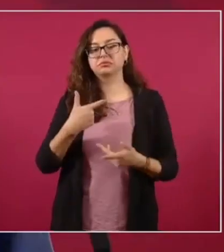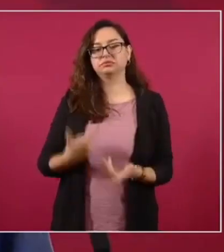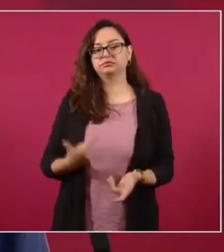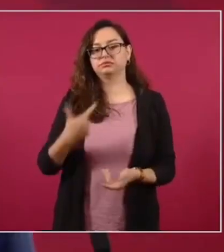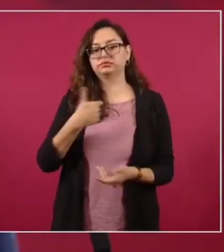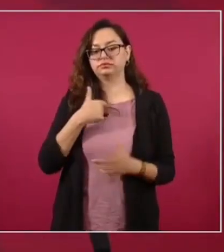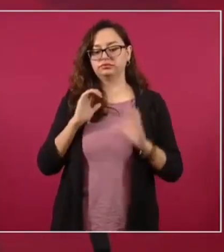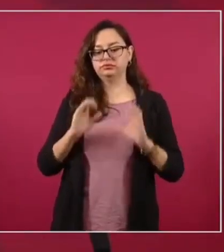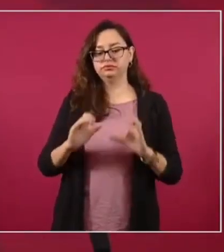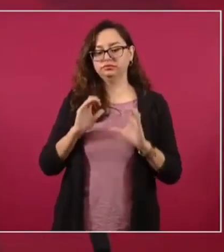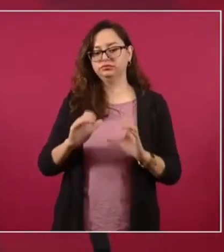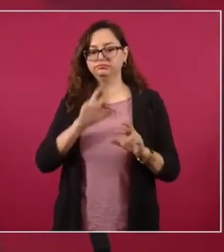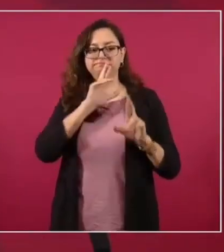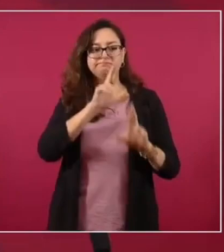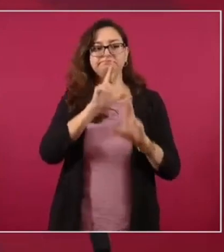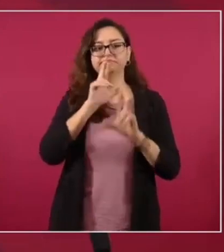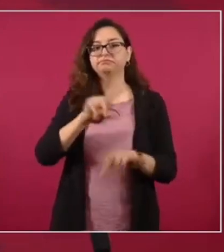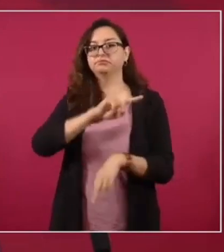No salía nada.